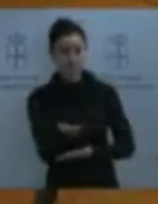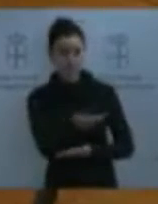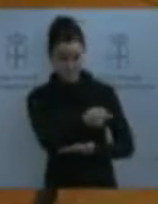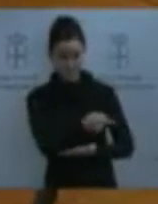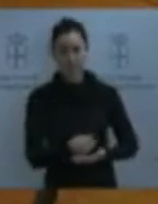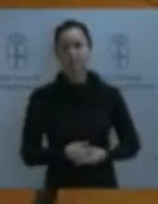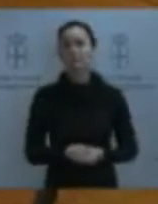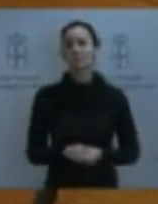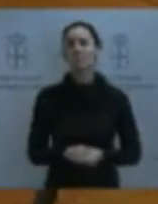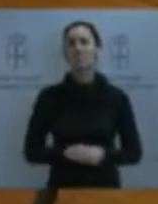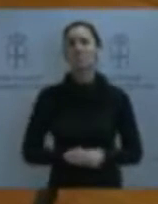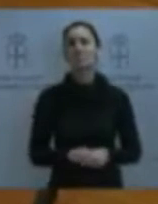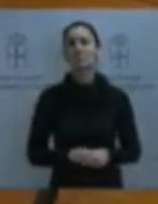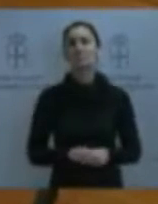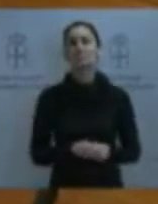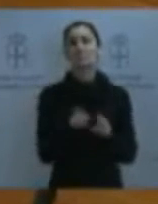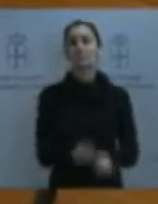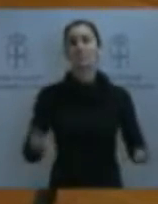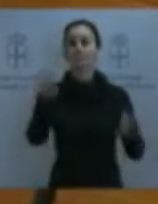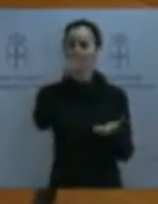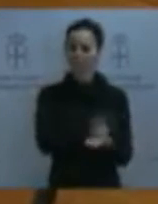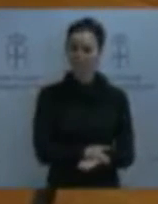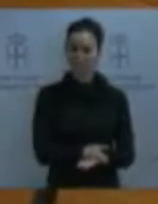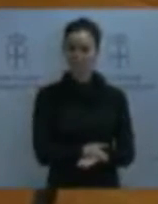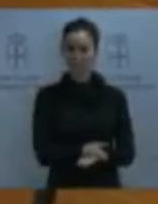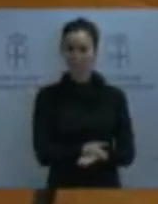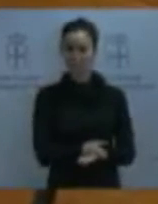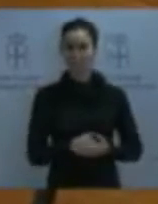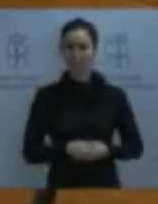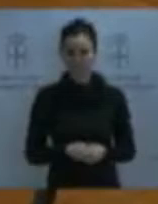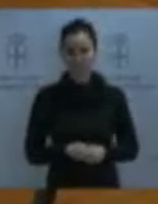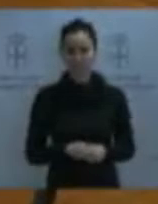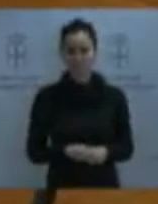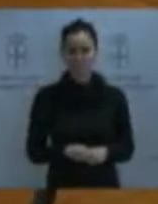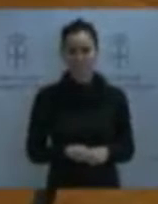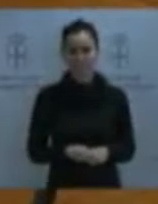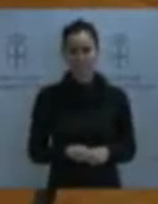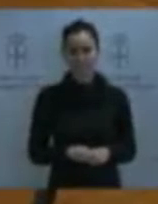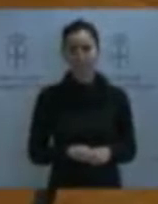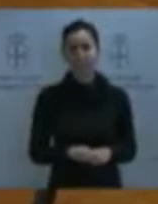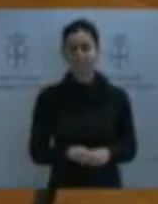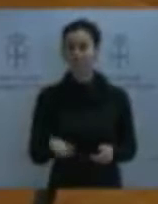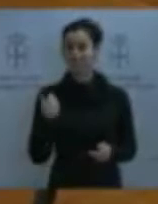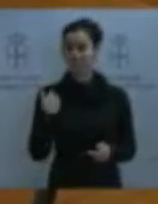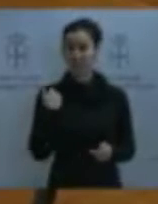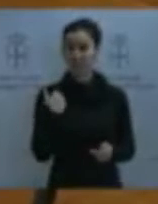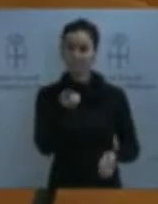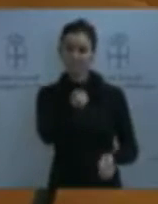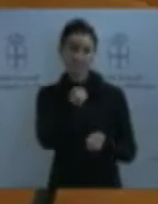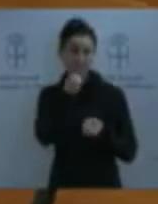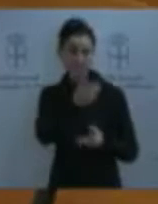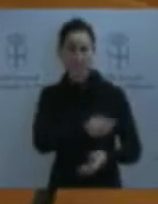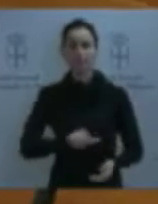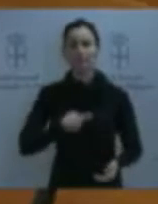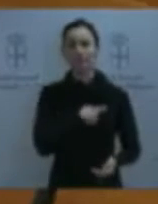reitero una de las cuestiones que había ya informado en una comisión celebrada, creo, en el